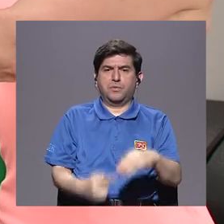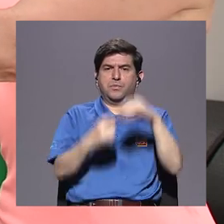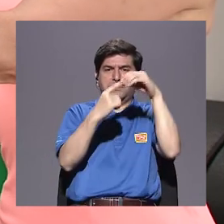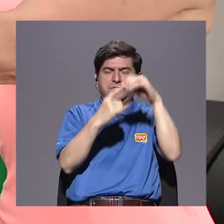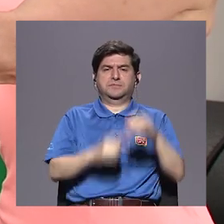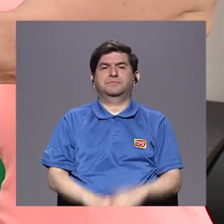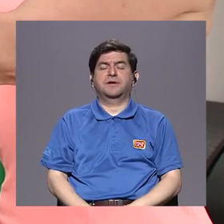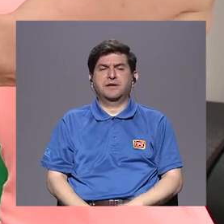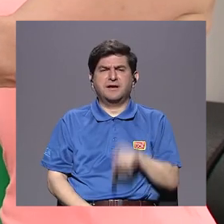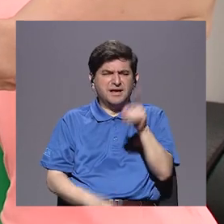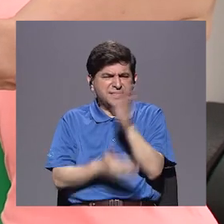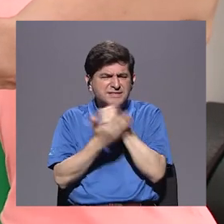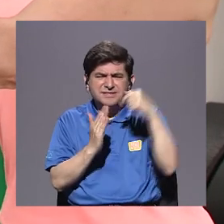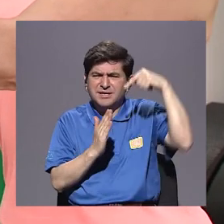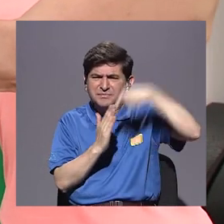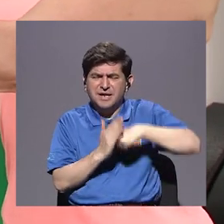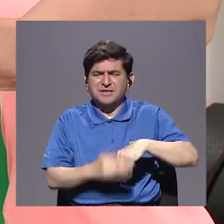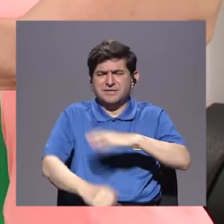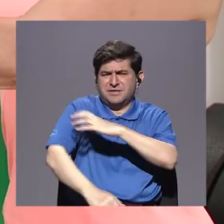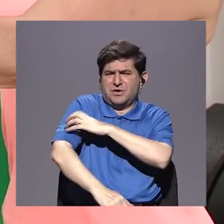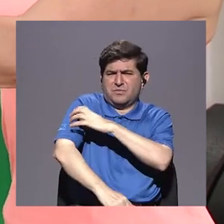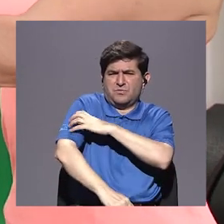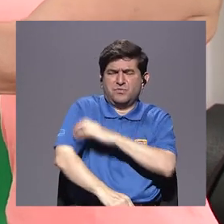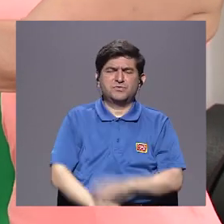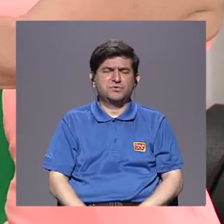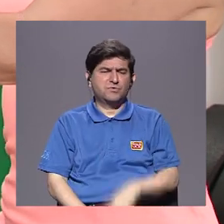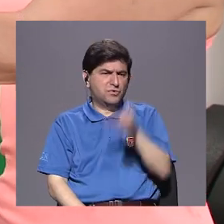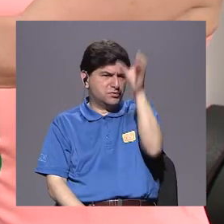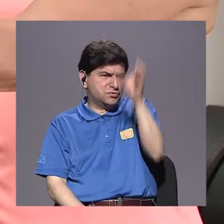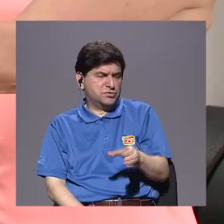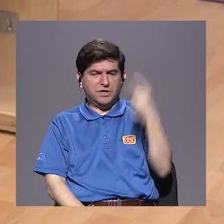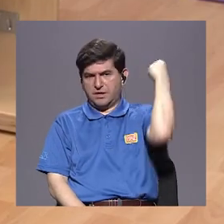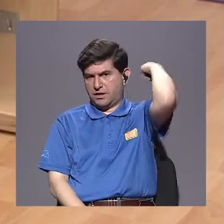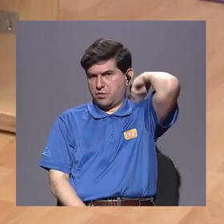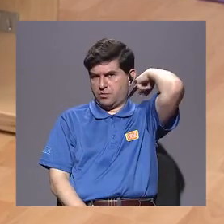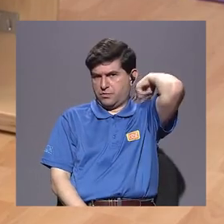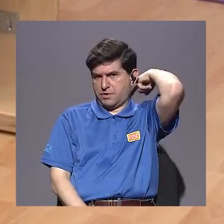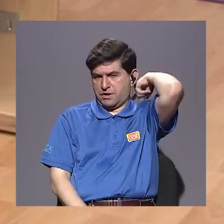principal del Pilates, la parte profunda, los músculos profundos de la columna vertebral,